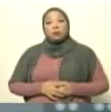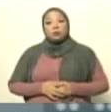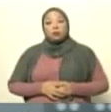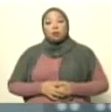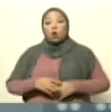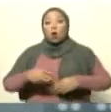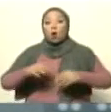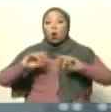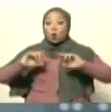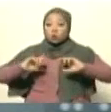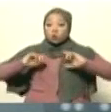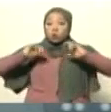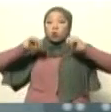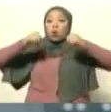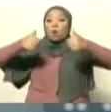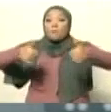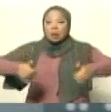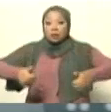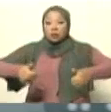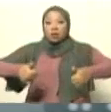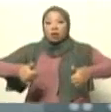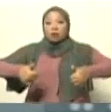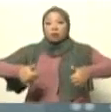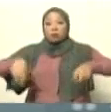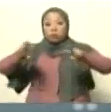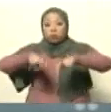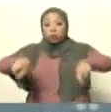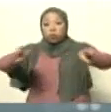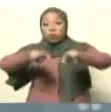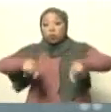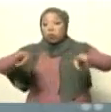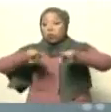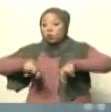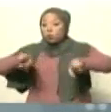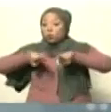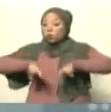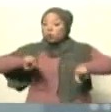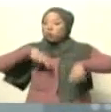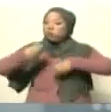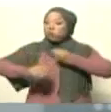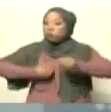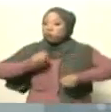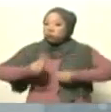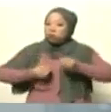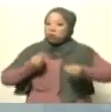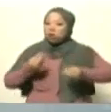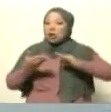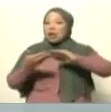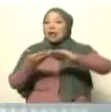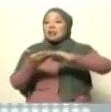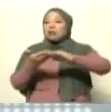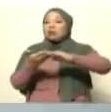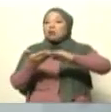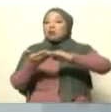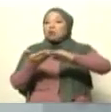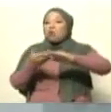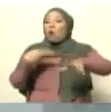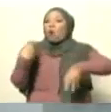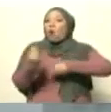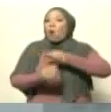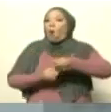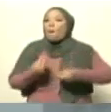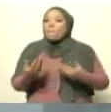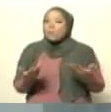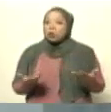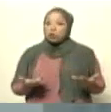comienza a hurgar, a meter el dedo donde todos los anteriores presidentes que metieron el